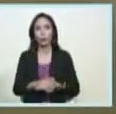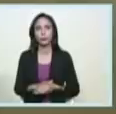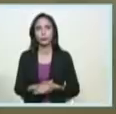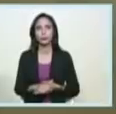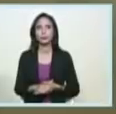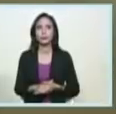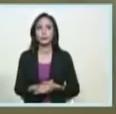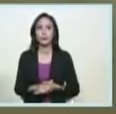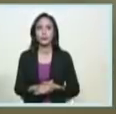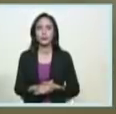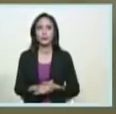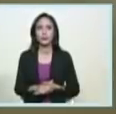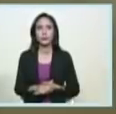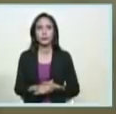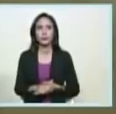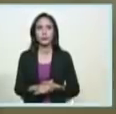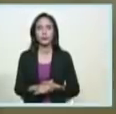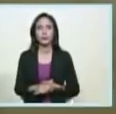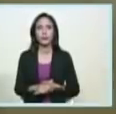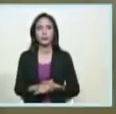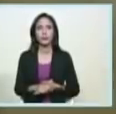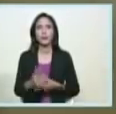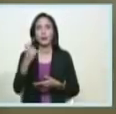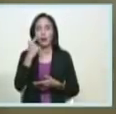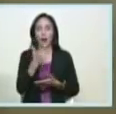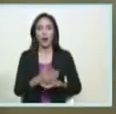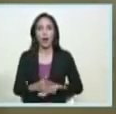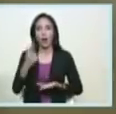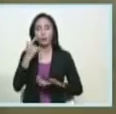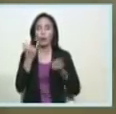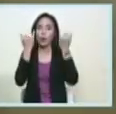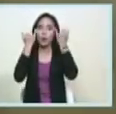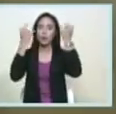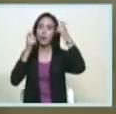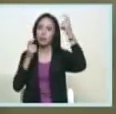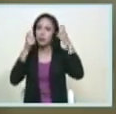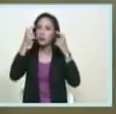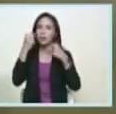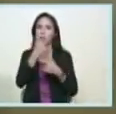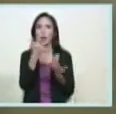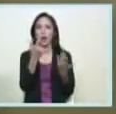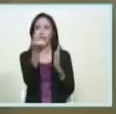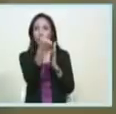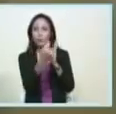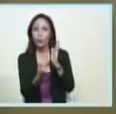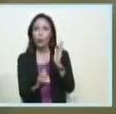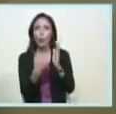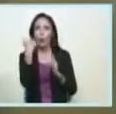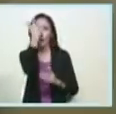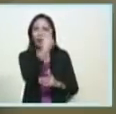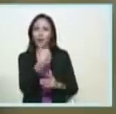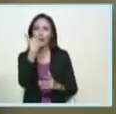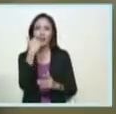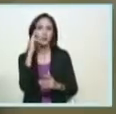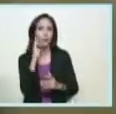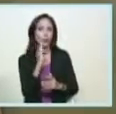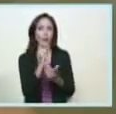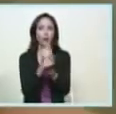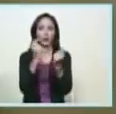develará nuestro comandante chávez luego del trabajo tecnológico que se hizo